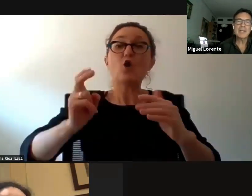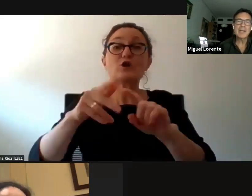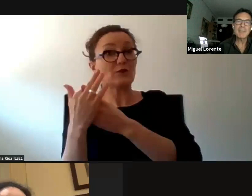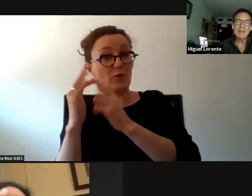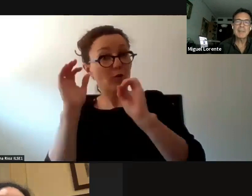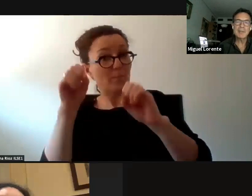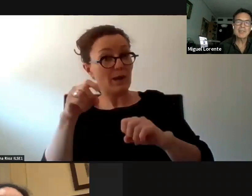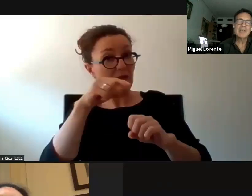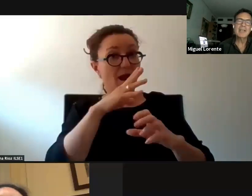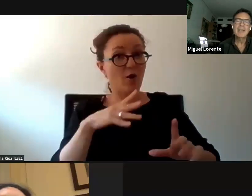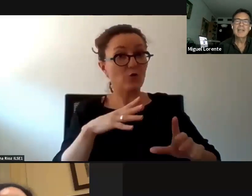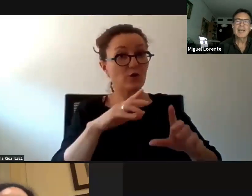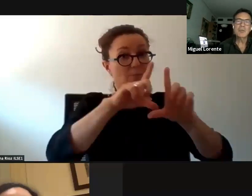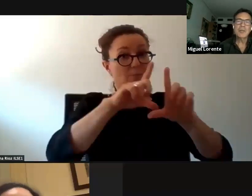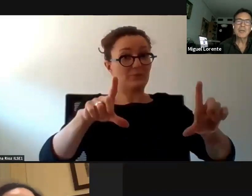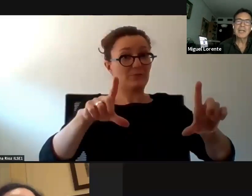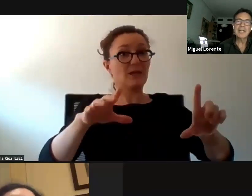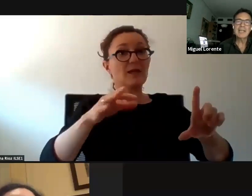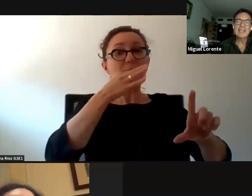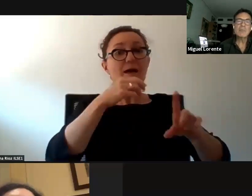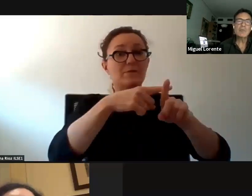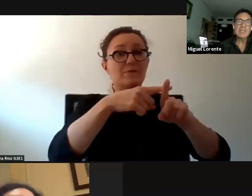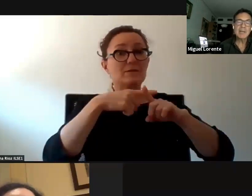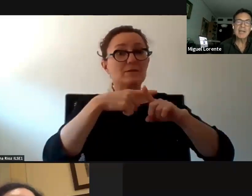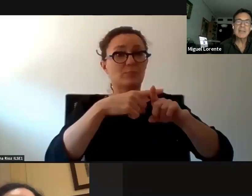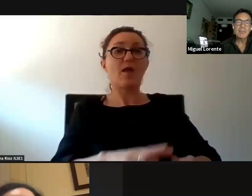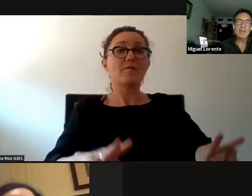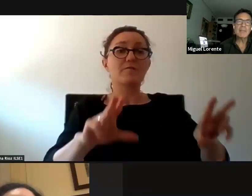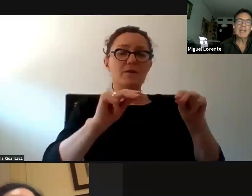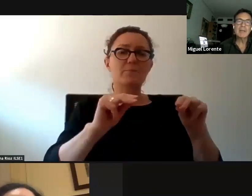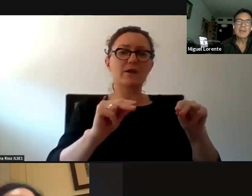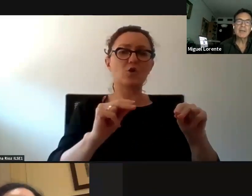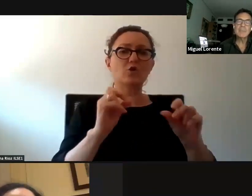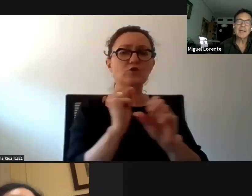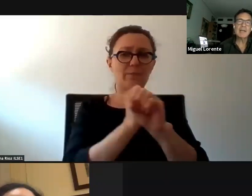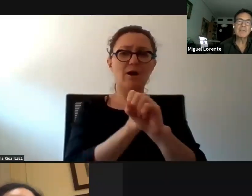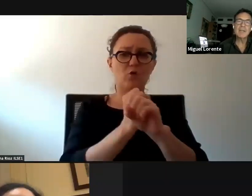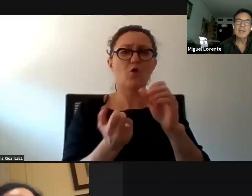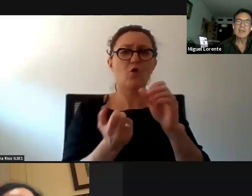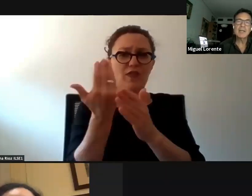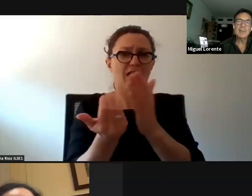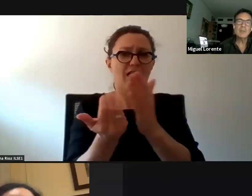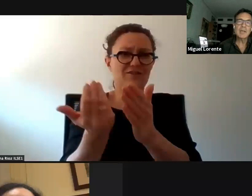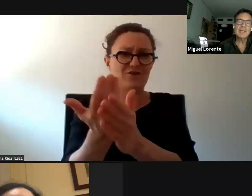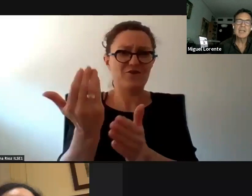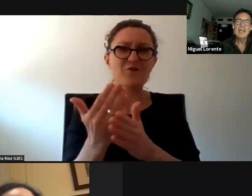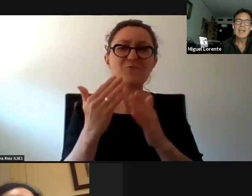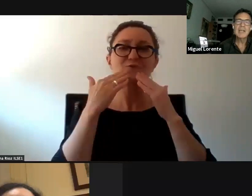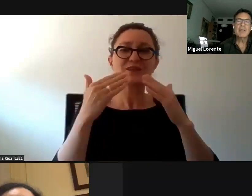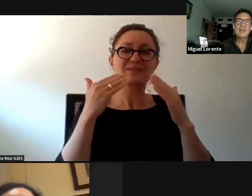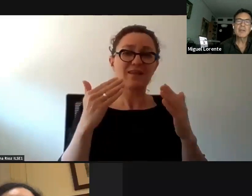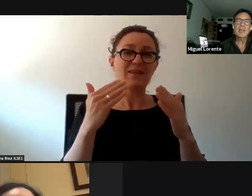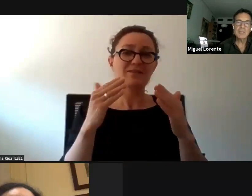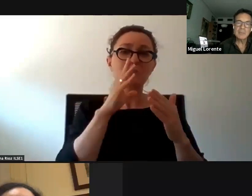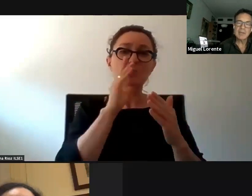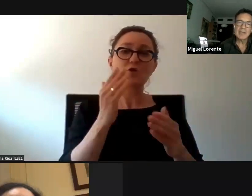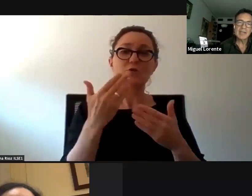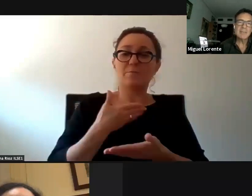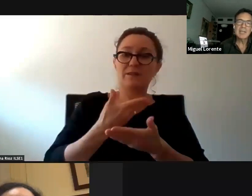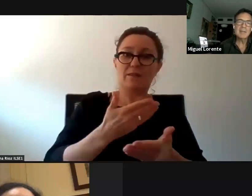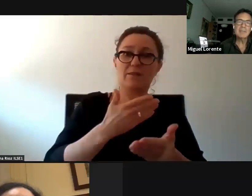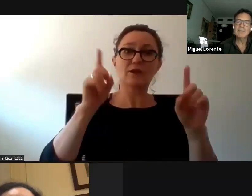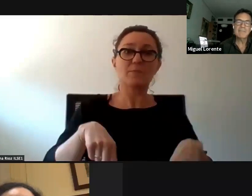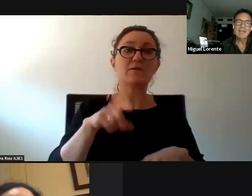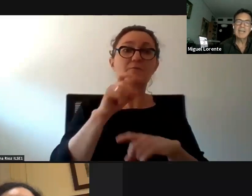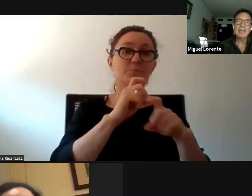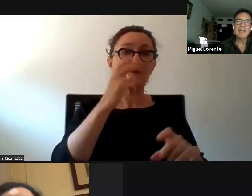la pantalla compartiendo las palabras, pero sí actuando en el día a día. Así que muchísimas gracias por la invitación, muchísimas gracias a Fundación CERMI Mujeres y a Fundación